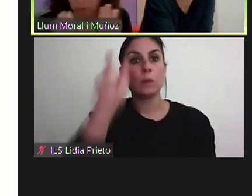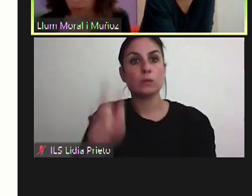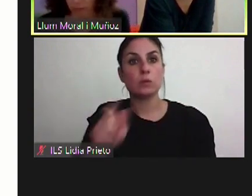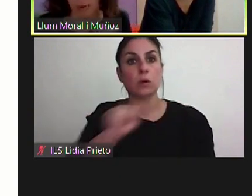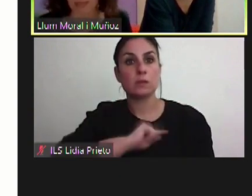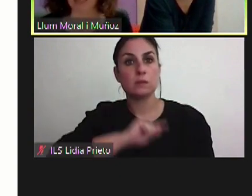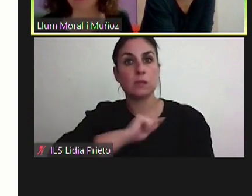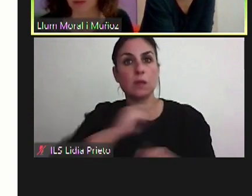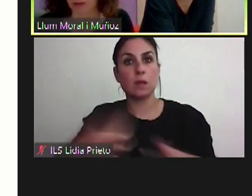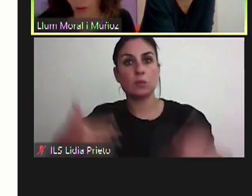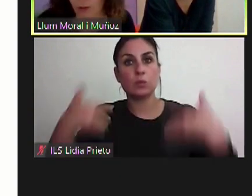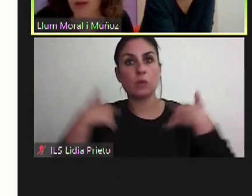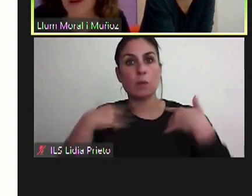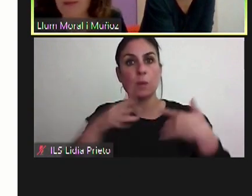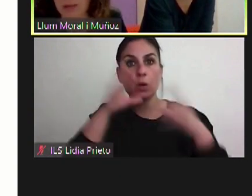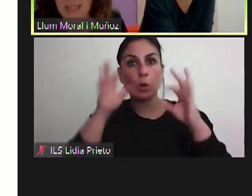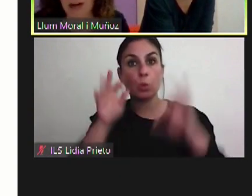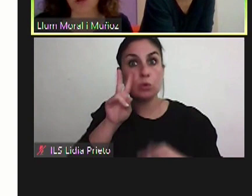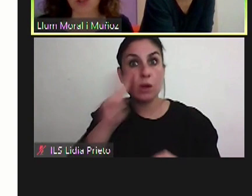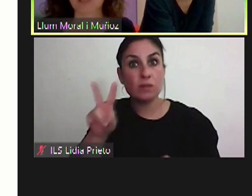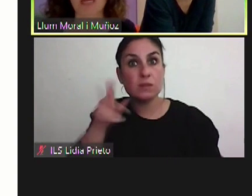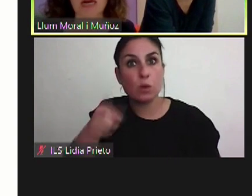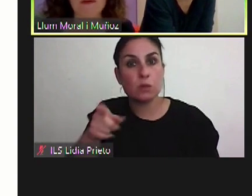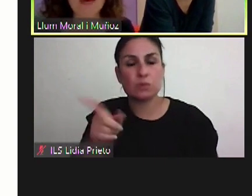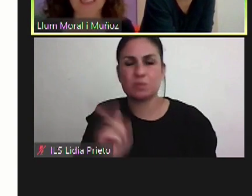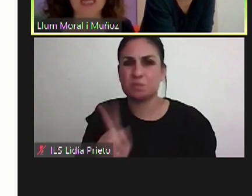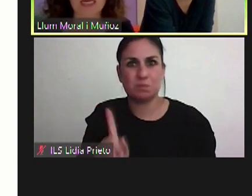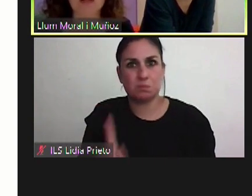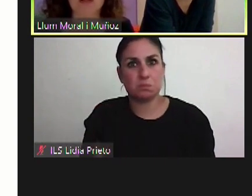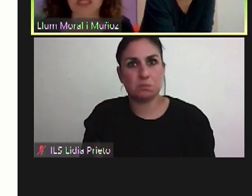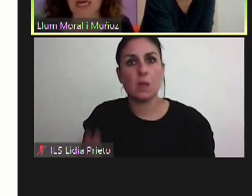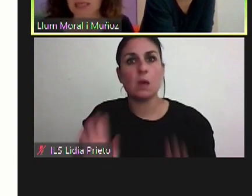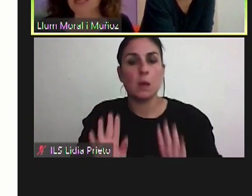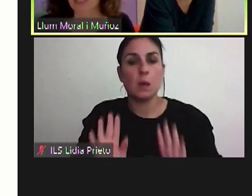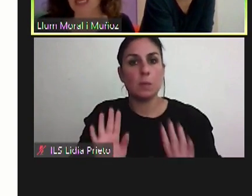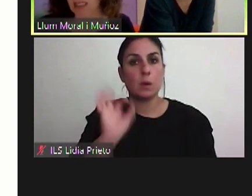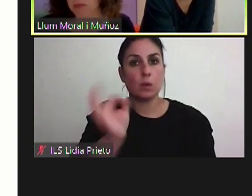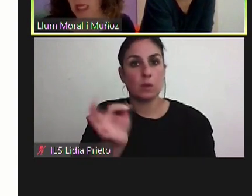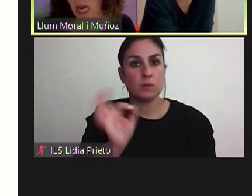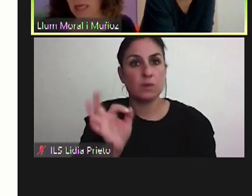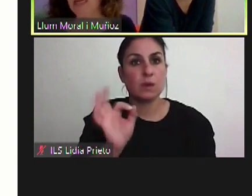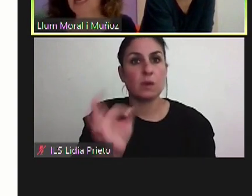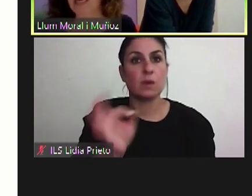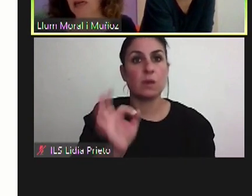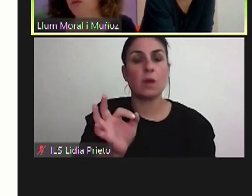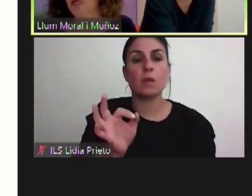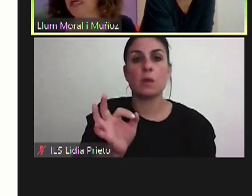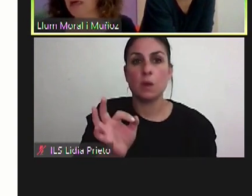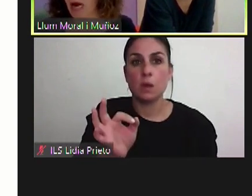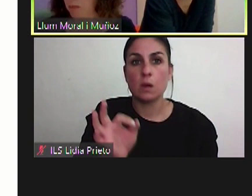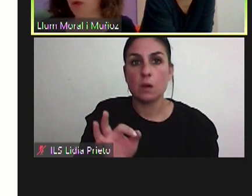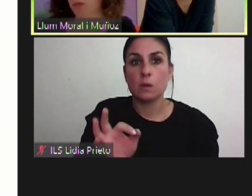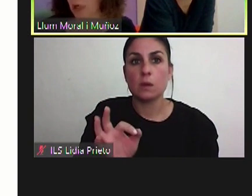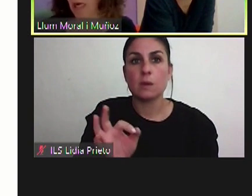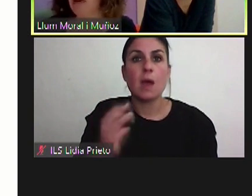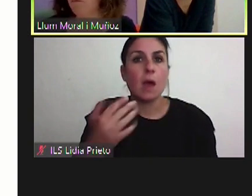observar nada. Hasta ahí todos vamos a tenerlo, pero sí que es verdad que hay ciertos detalles, ciertas pinceladas que nos